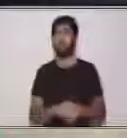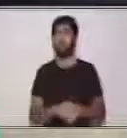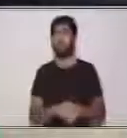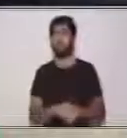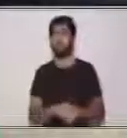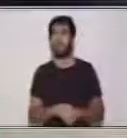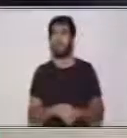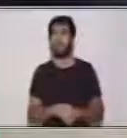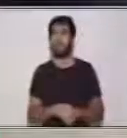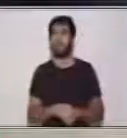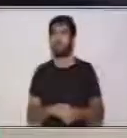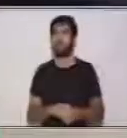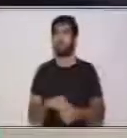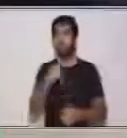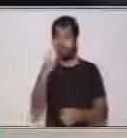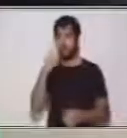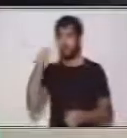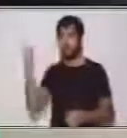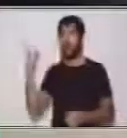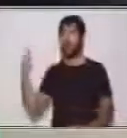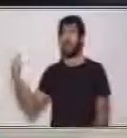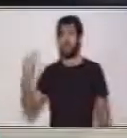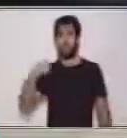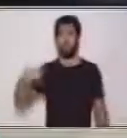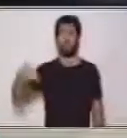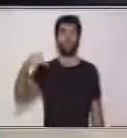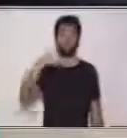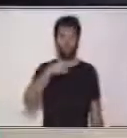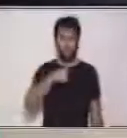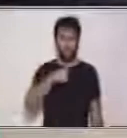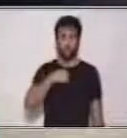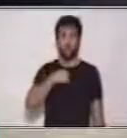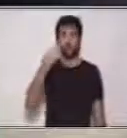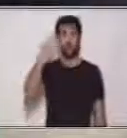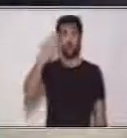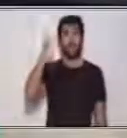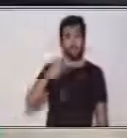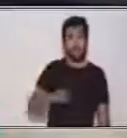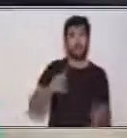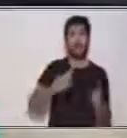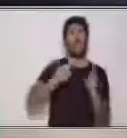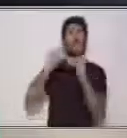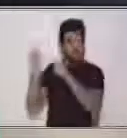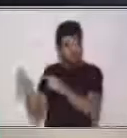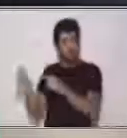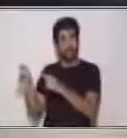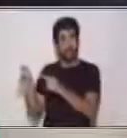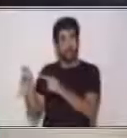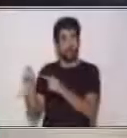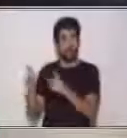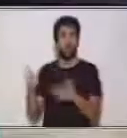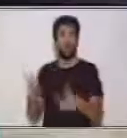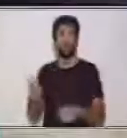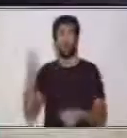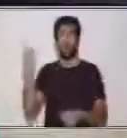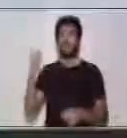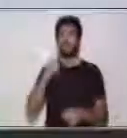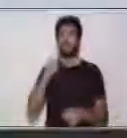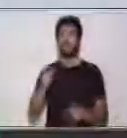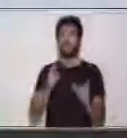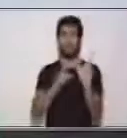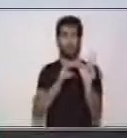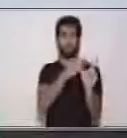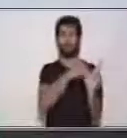siguientes oraciones. Nosotros iremos mañana. Acá hay un sujeto que es